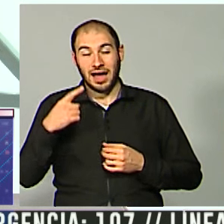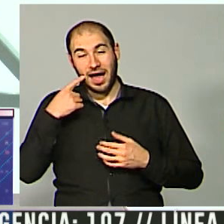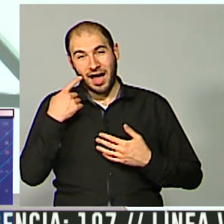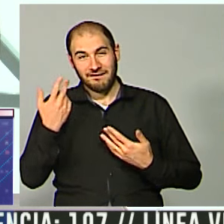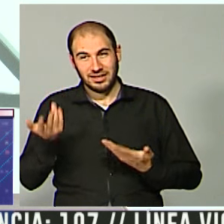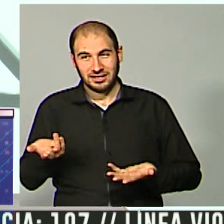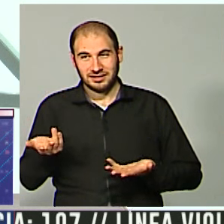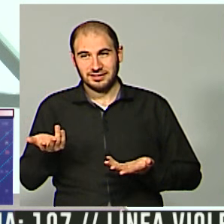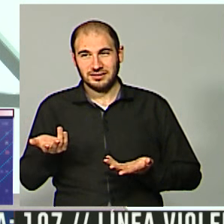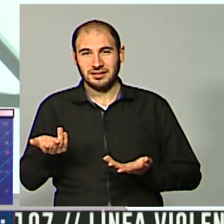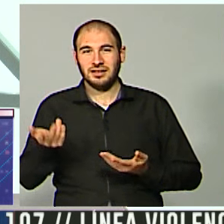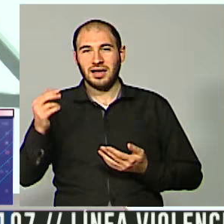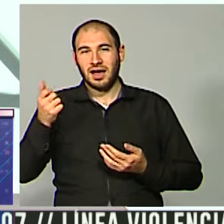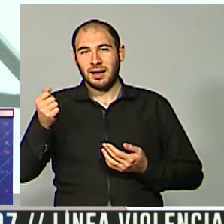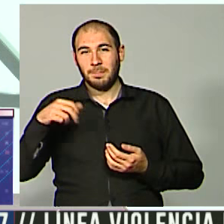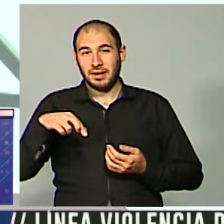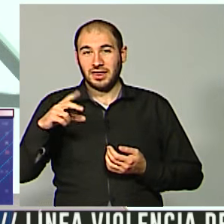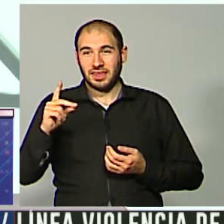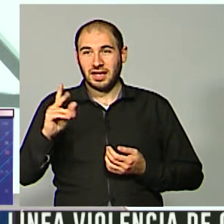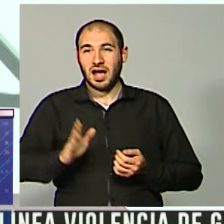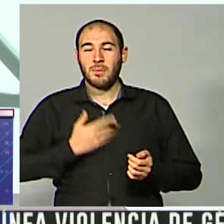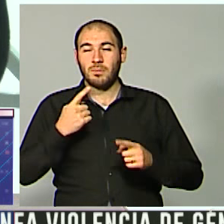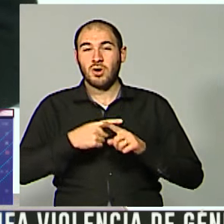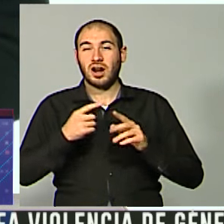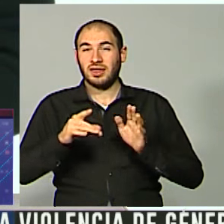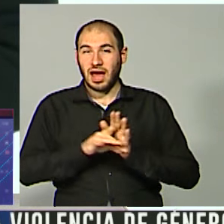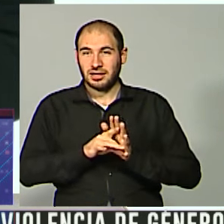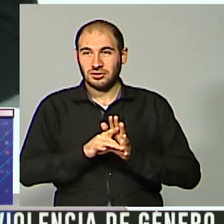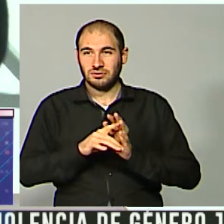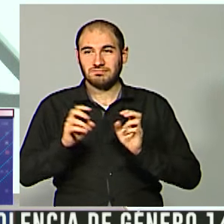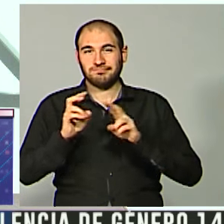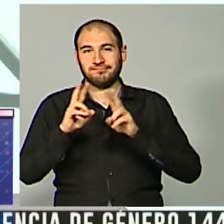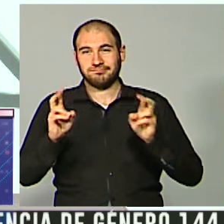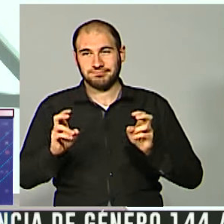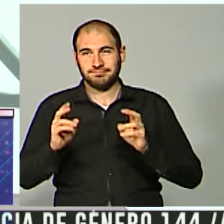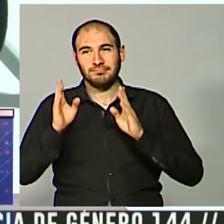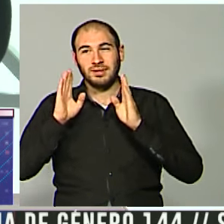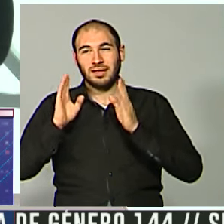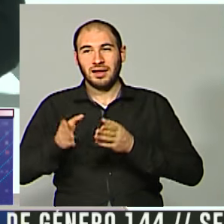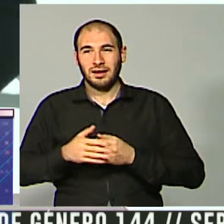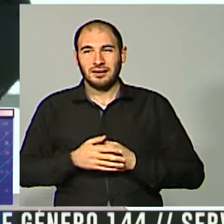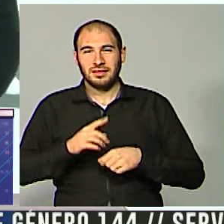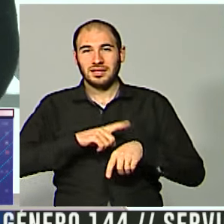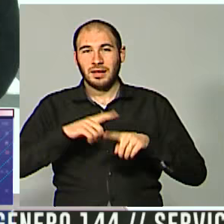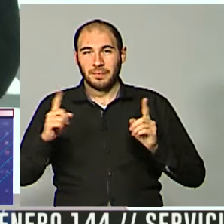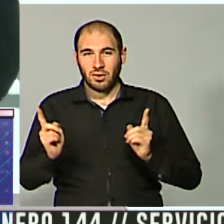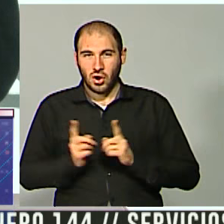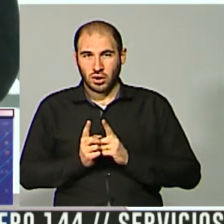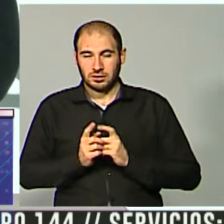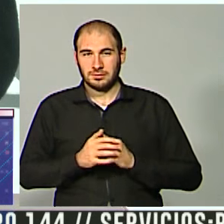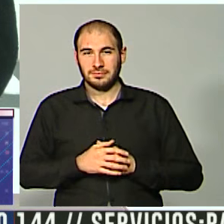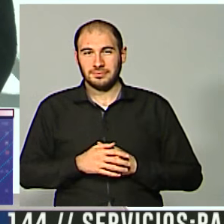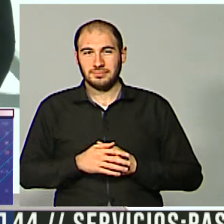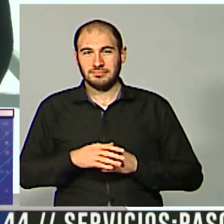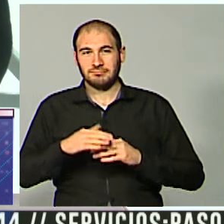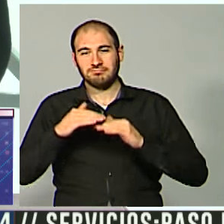digamos, en nuestro APD, que es Amor por el Dato, la columnita que le dedicamos un ratito a